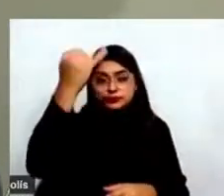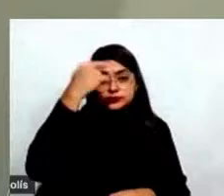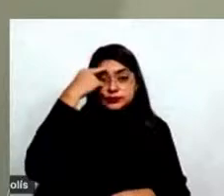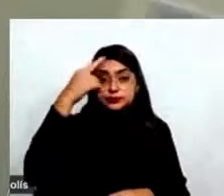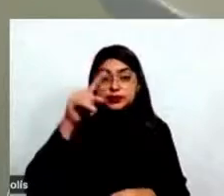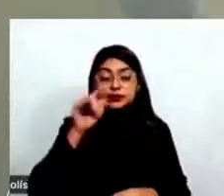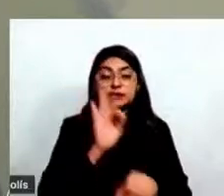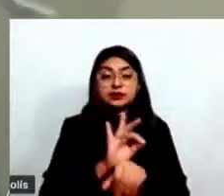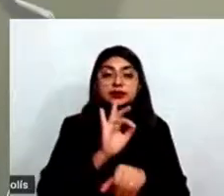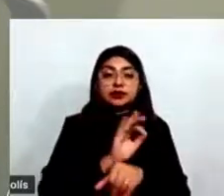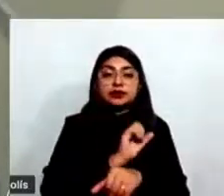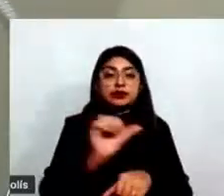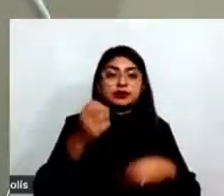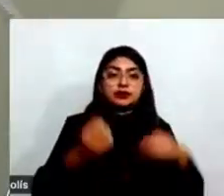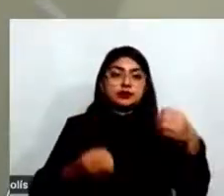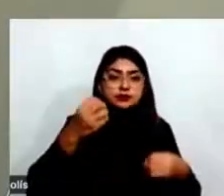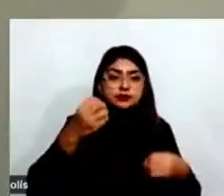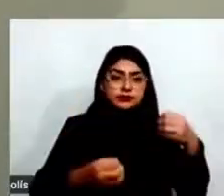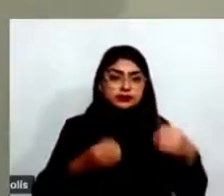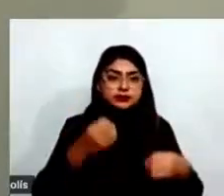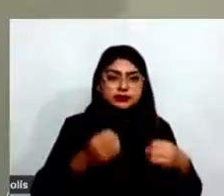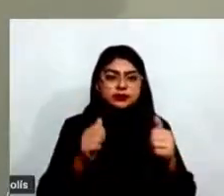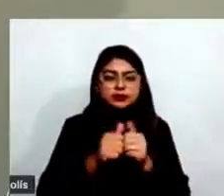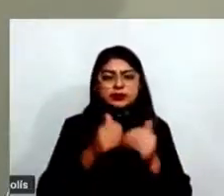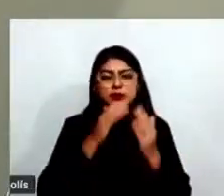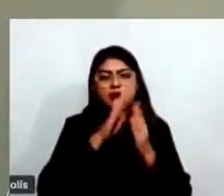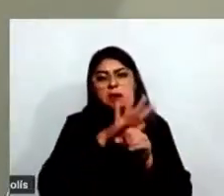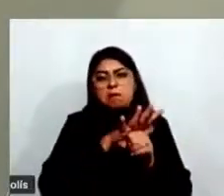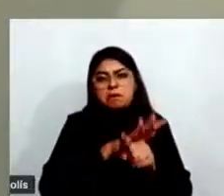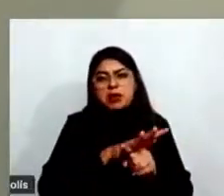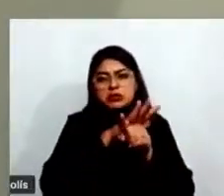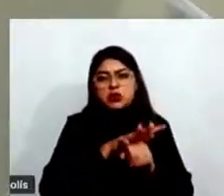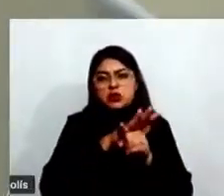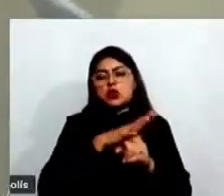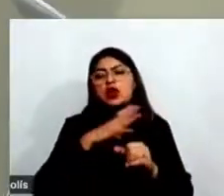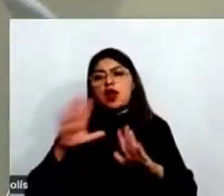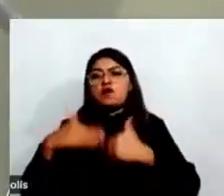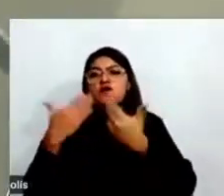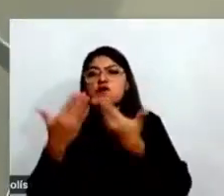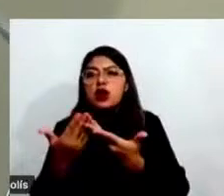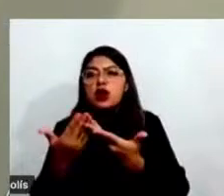presiones ubicuas que provienen de las redes sociales y ese conjunto de amenazas.